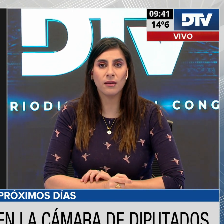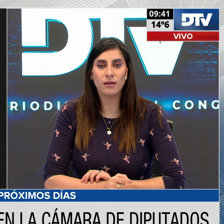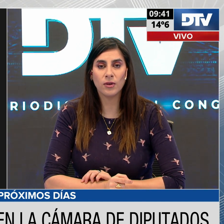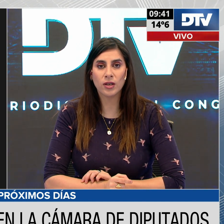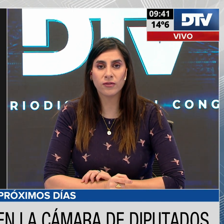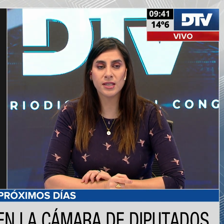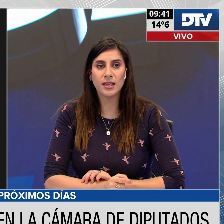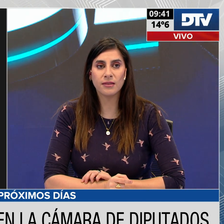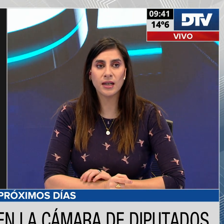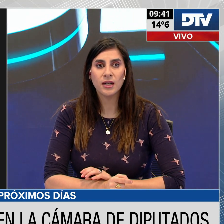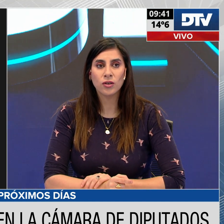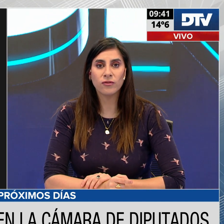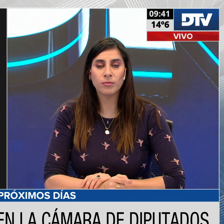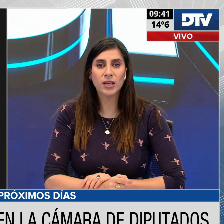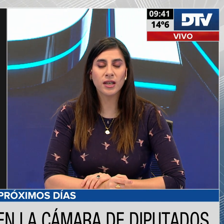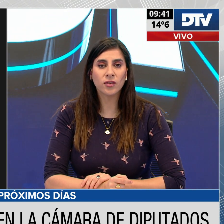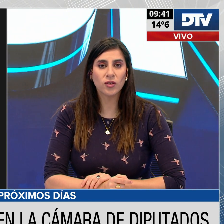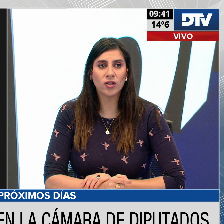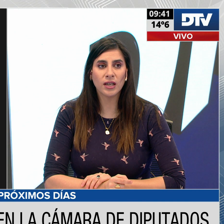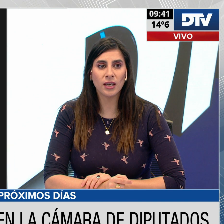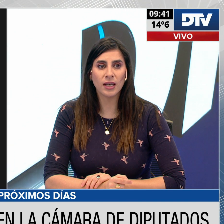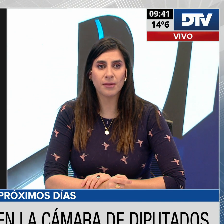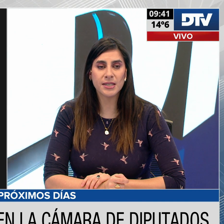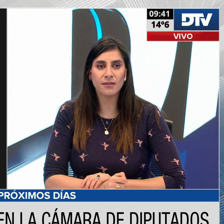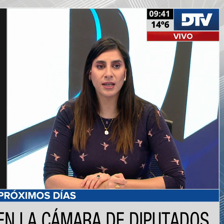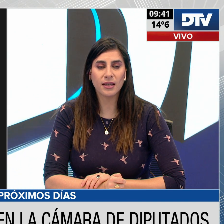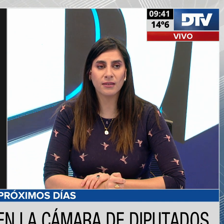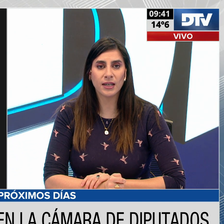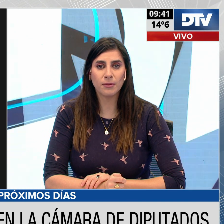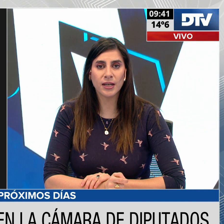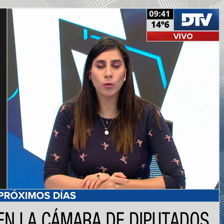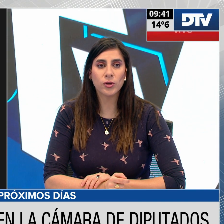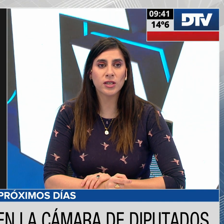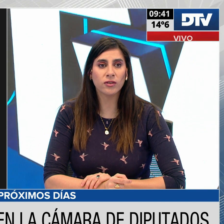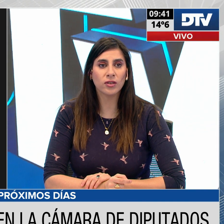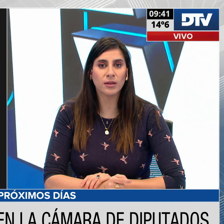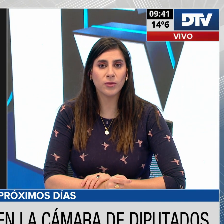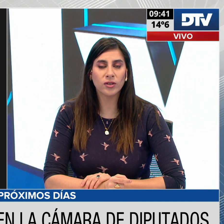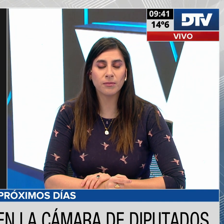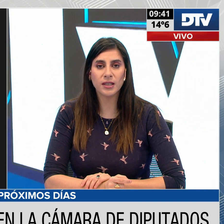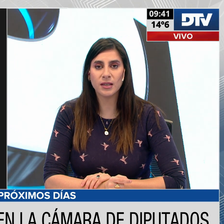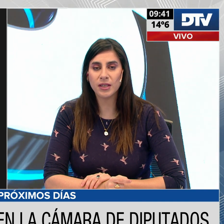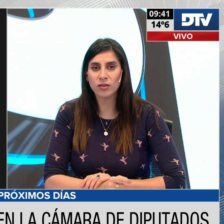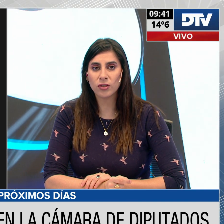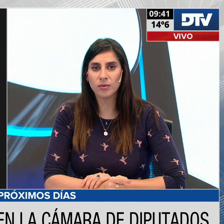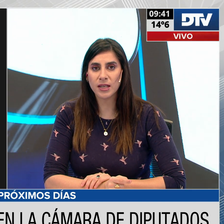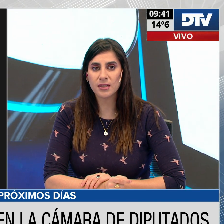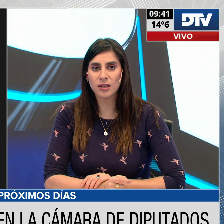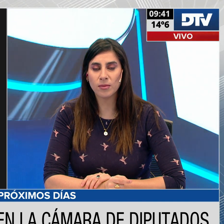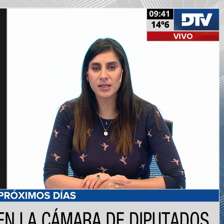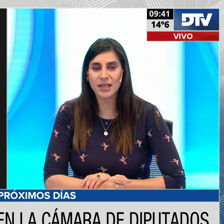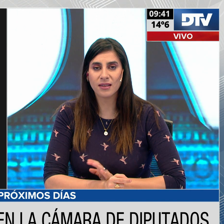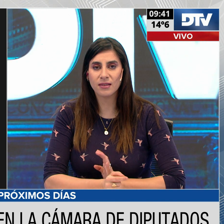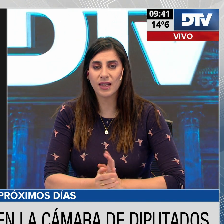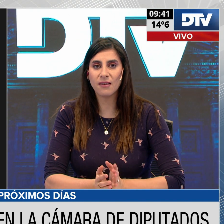del bloque oficialista, confirmó que ingresó en la mesa de entrada de esta Cámara un proyecto que envió también el ministro de Economía,